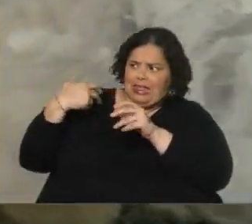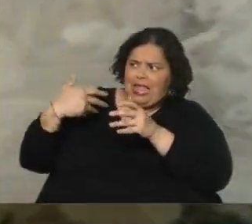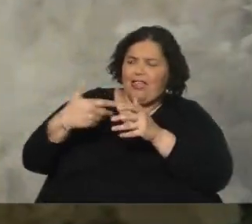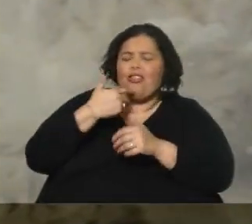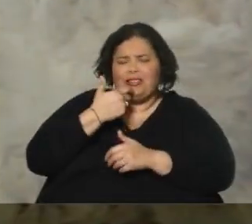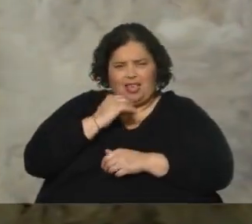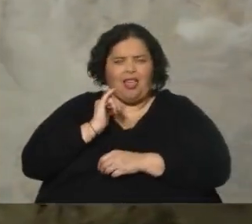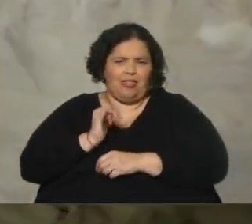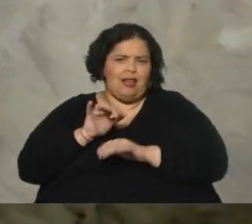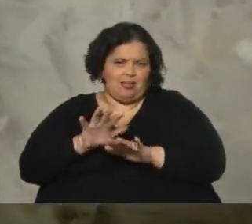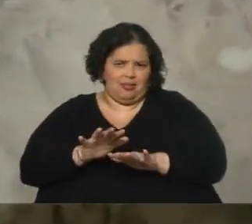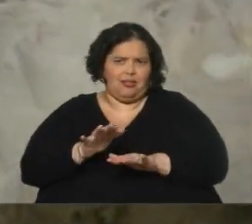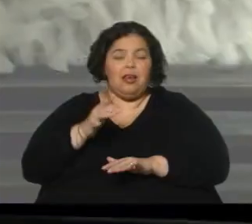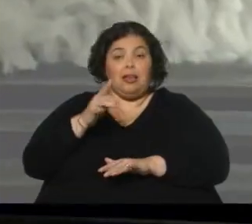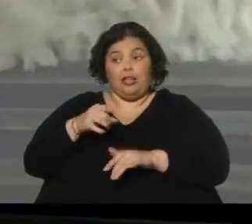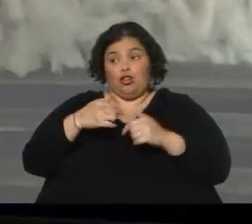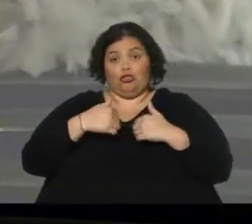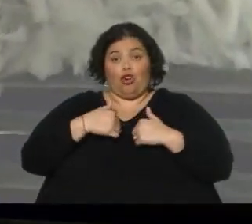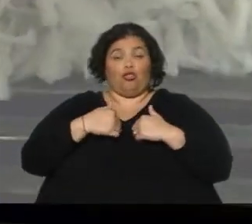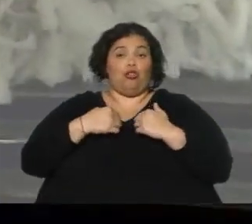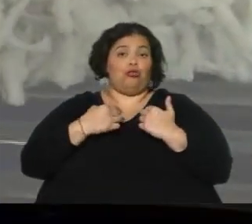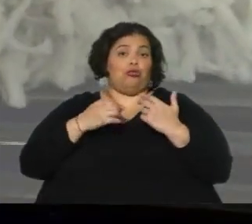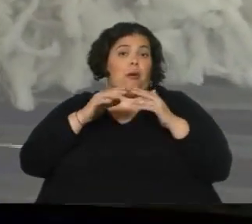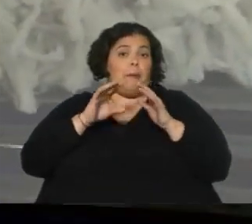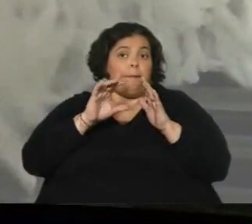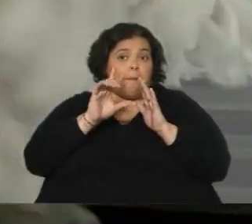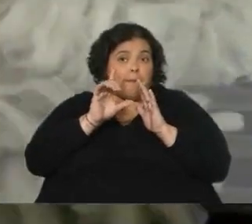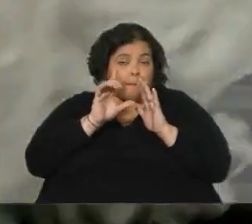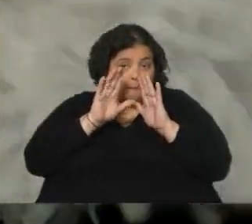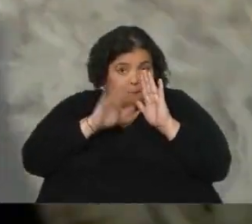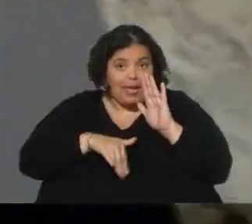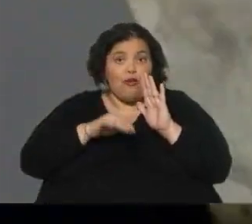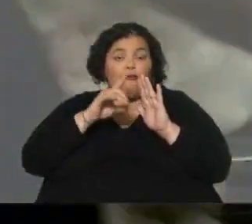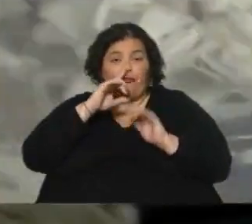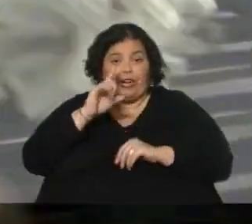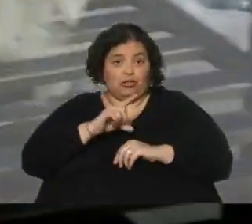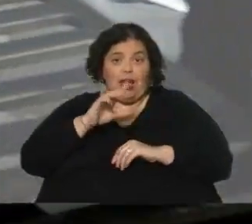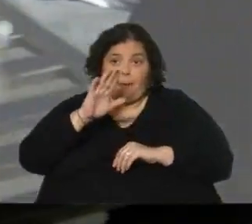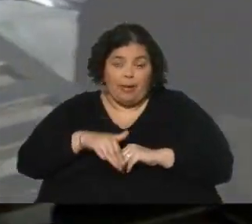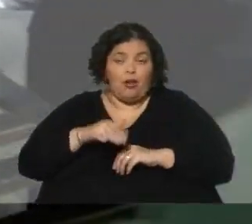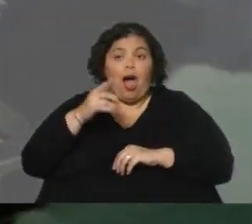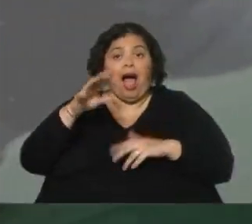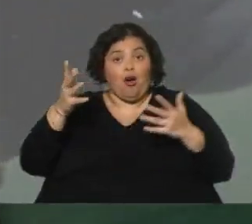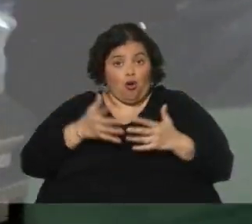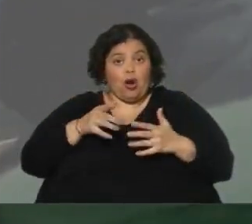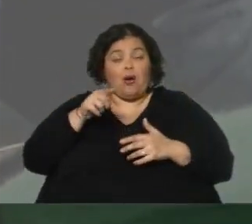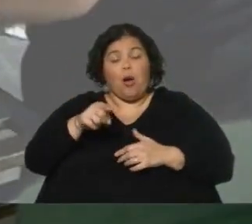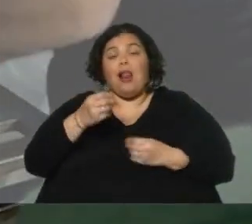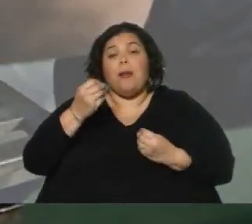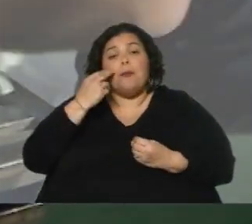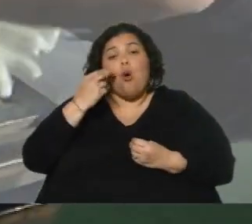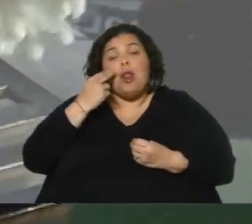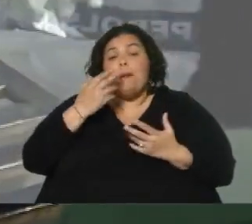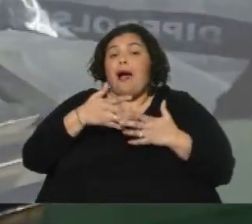este camino, y tal vez lo hicimos con una velocidad menor a lo indicado. Entonces hoy estamos en un problemático que es dramático para